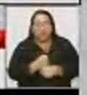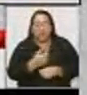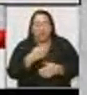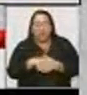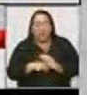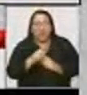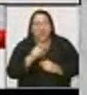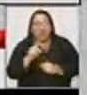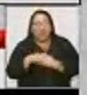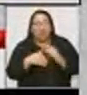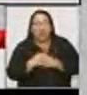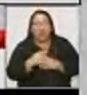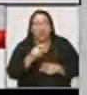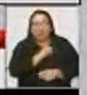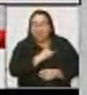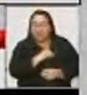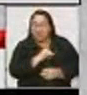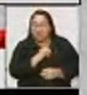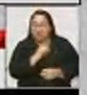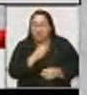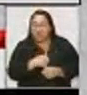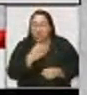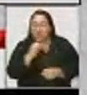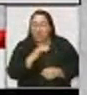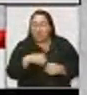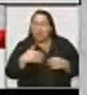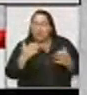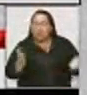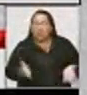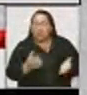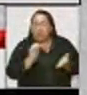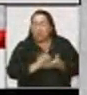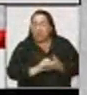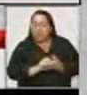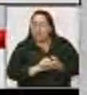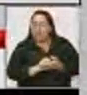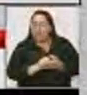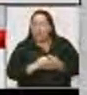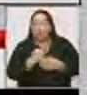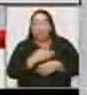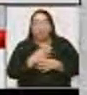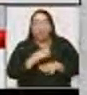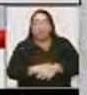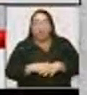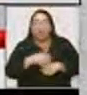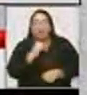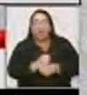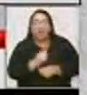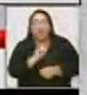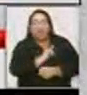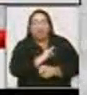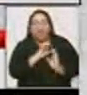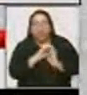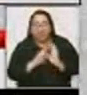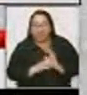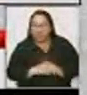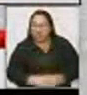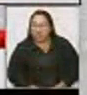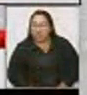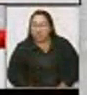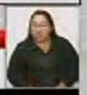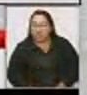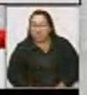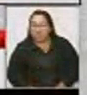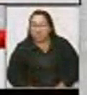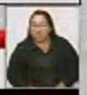al interior de cada una de estas instituciones con la finalidad de promover políticas y gestión institucional con enfoque de género